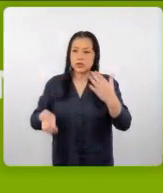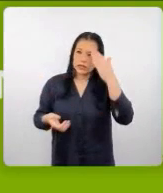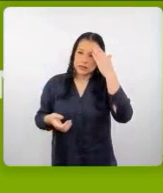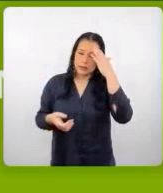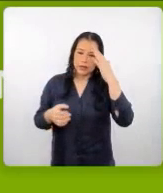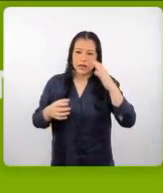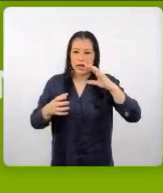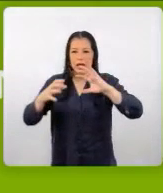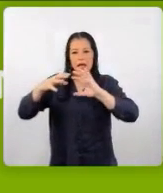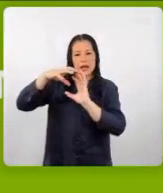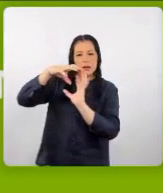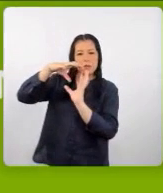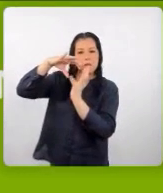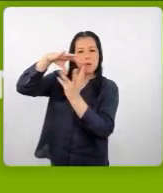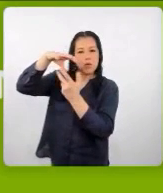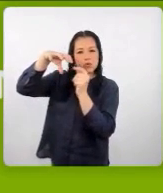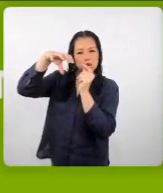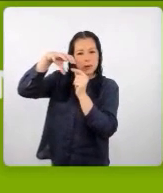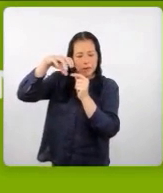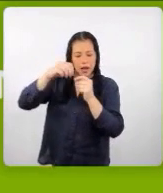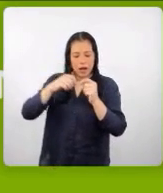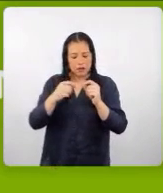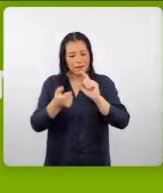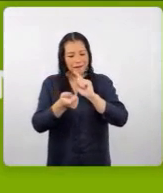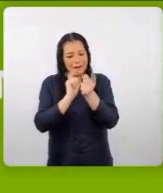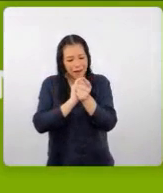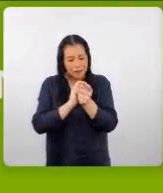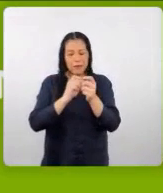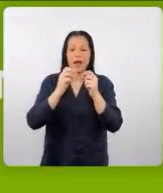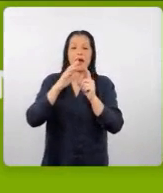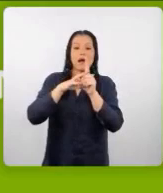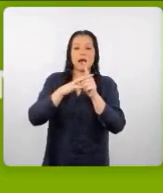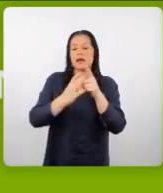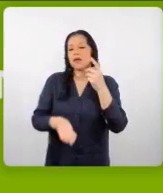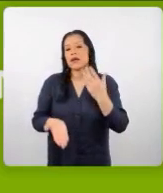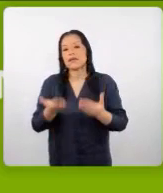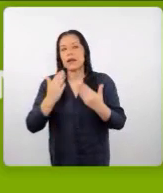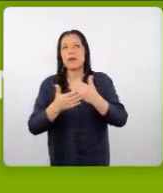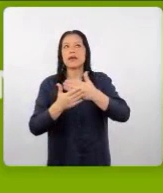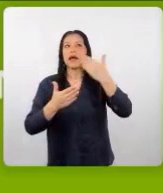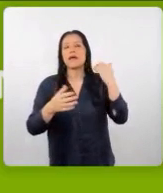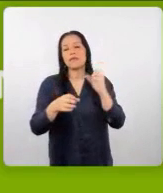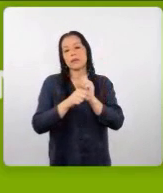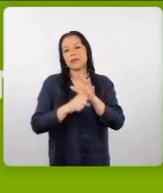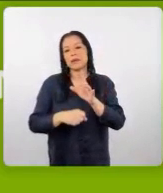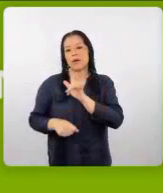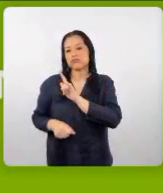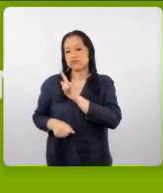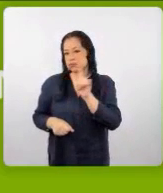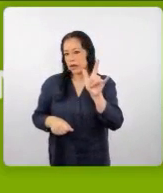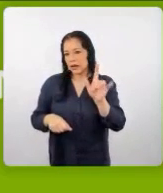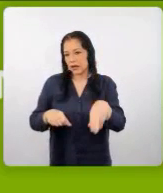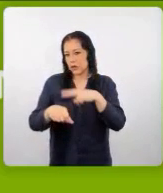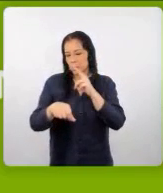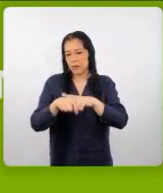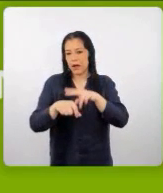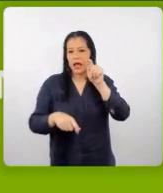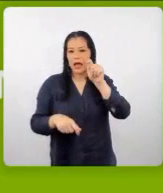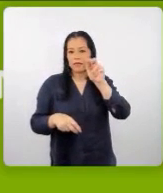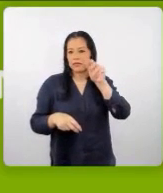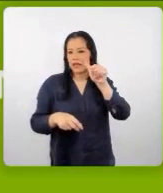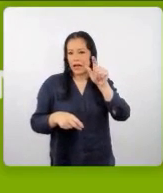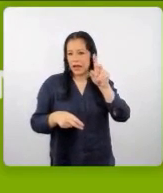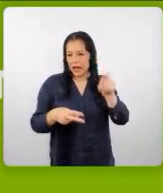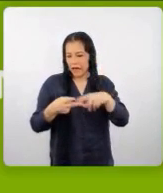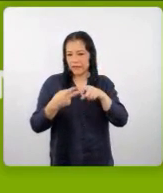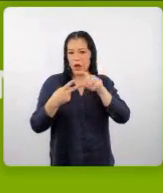se redescubra. Lo que pudiese haber sido, por ejemplo, antes un viaje habitual a Tailandia o a Malasia, como se